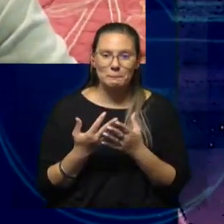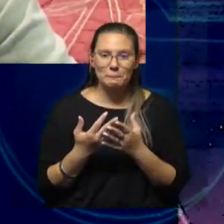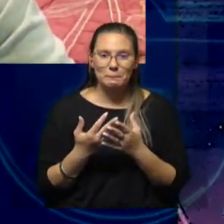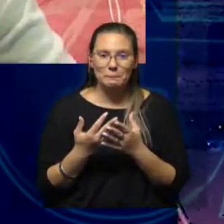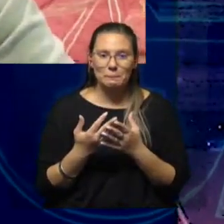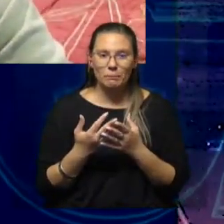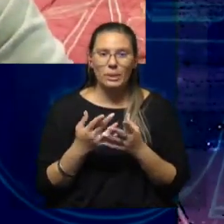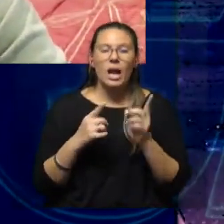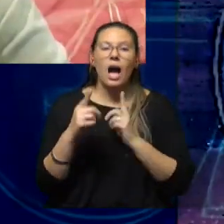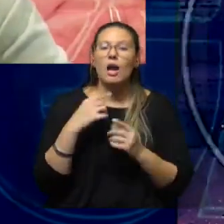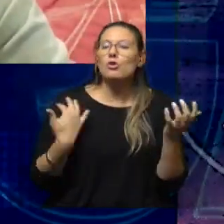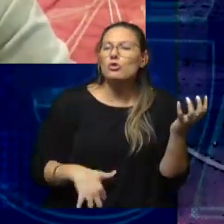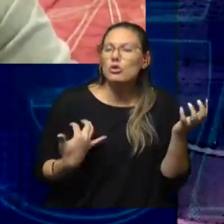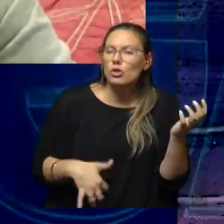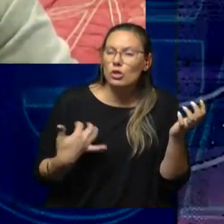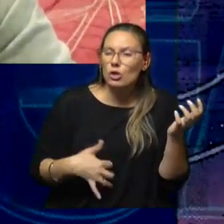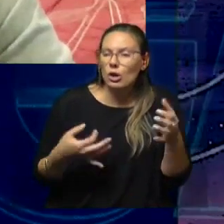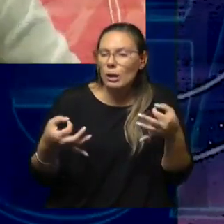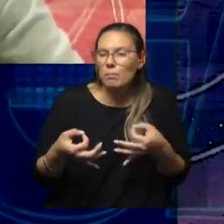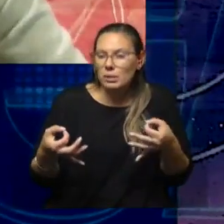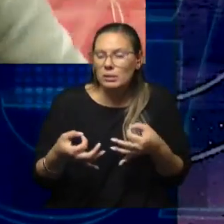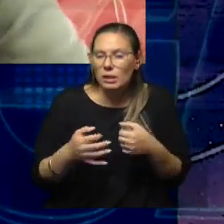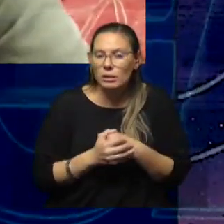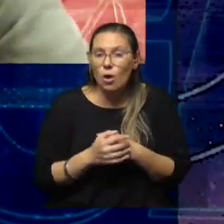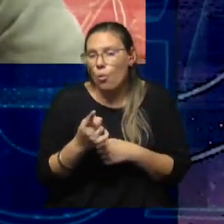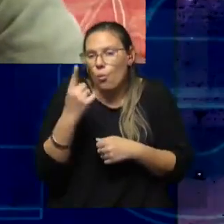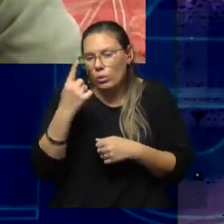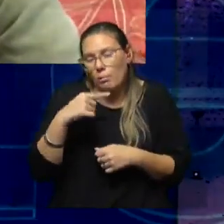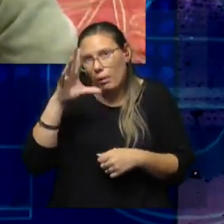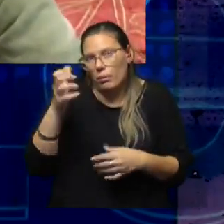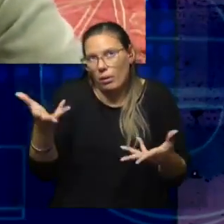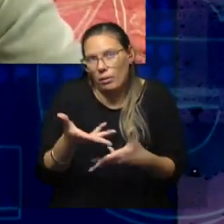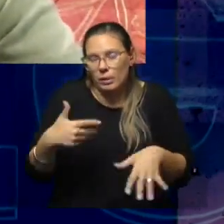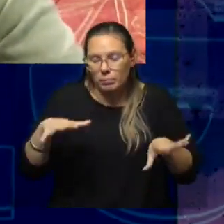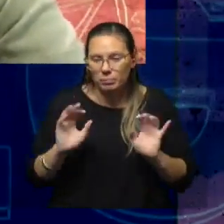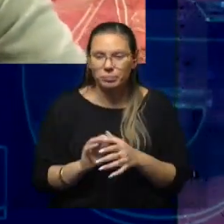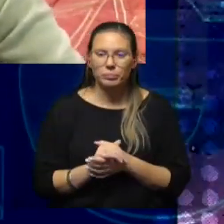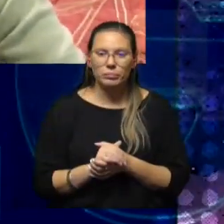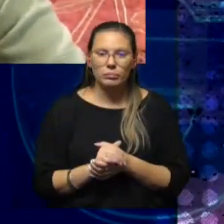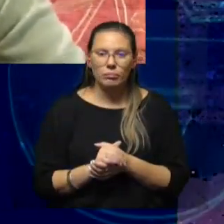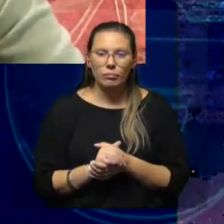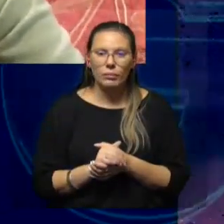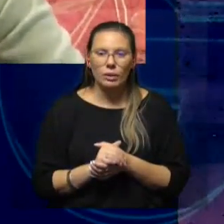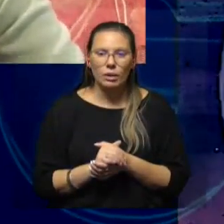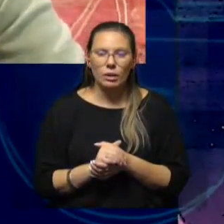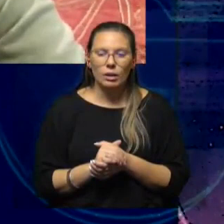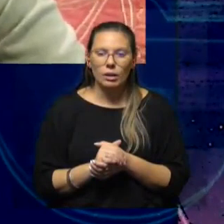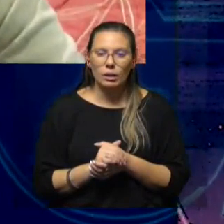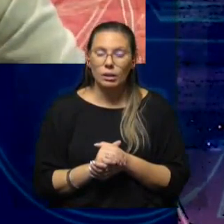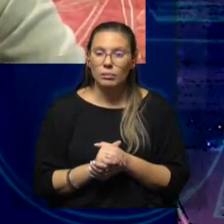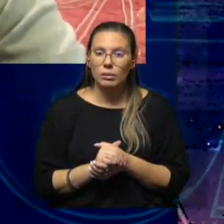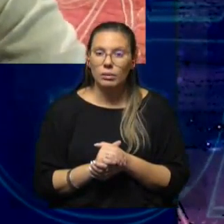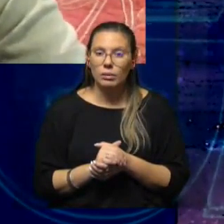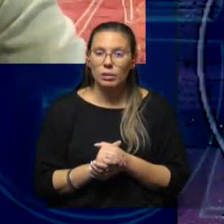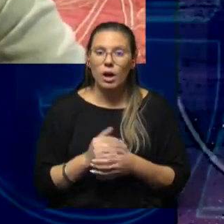A ver, algún toque especial. Sí. Una que me viene a la memoria ahora, cuando íbamos a hacer